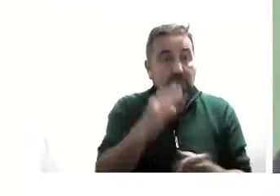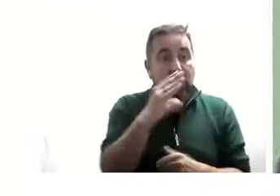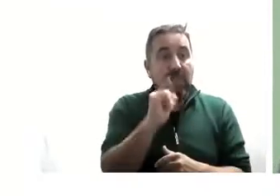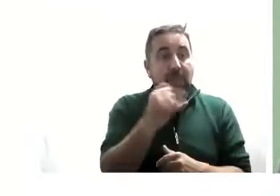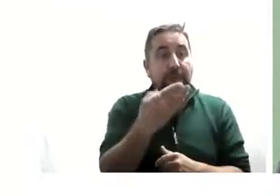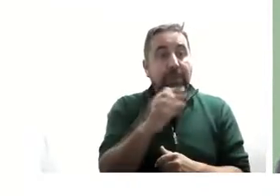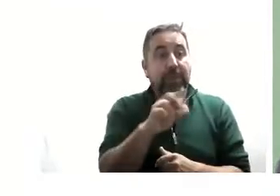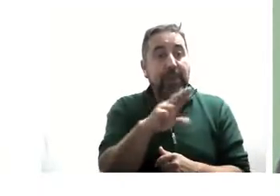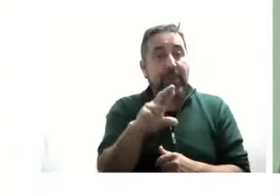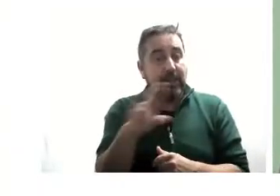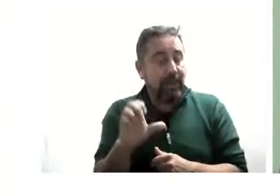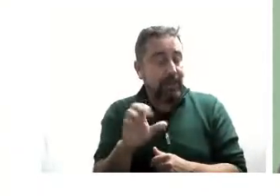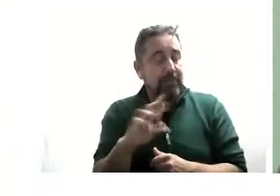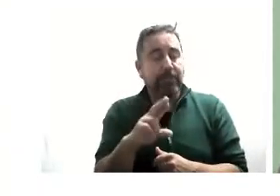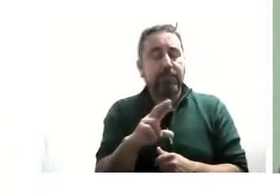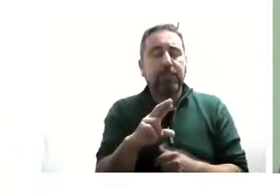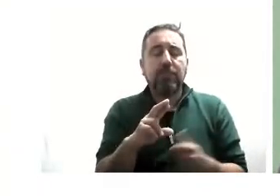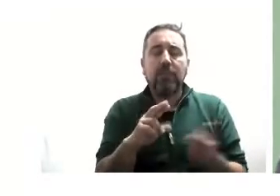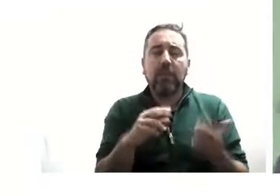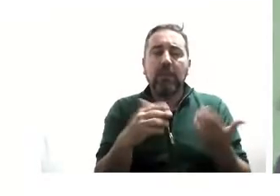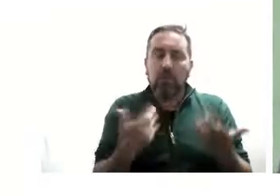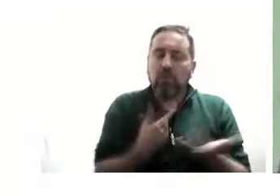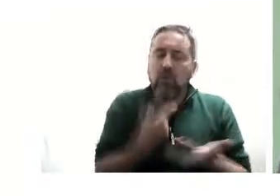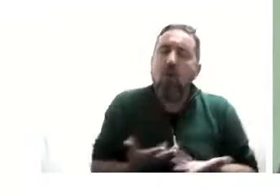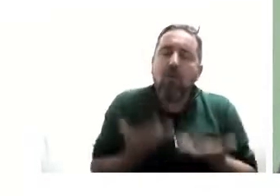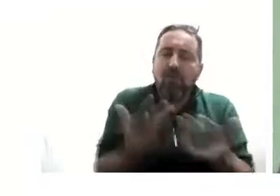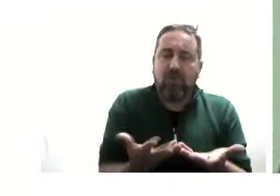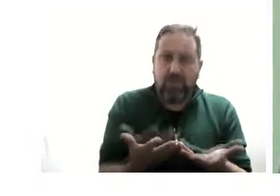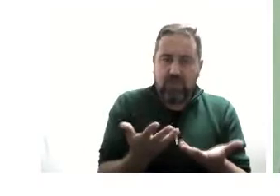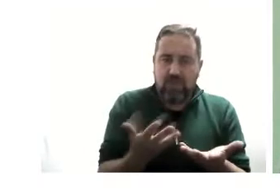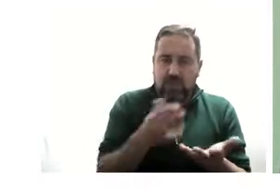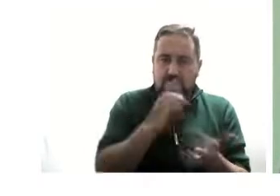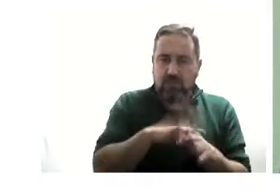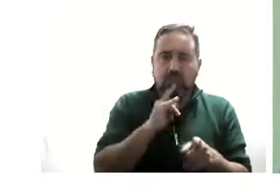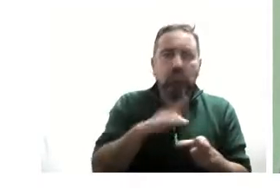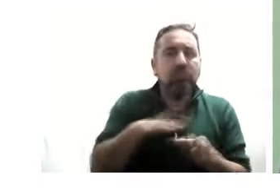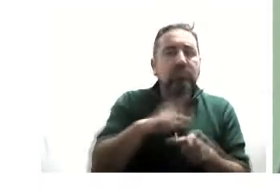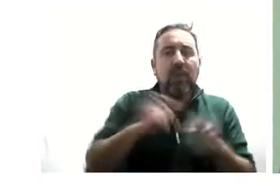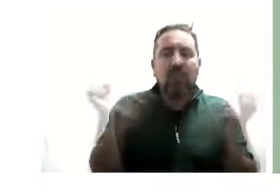caso, haber podido ofrecer este espacio de encuentro formativo.